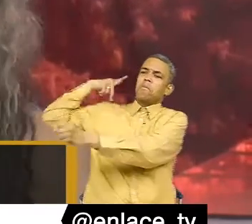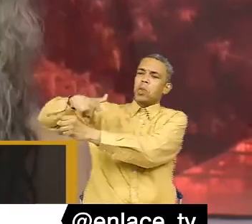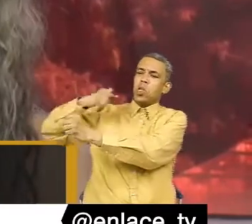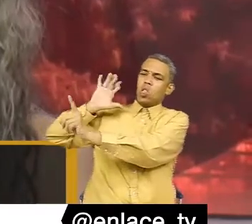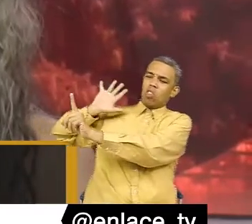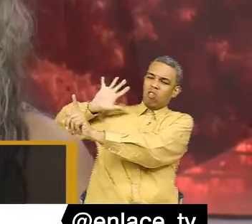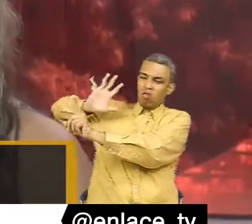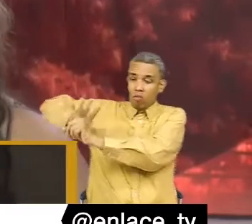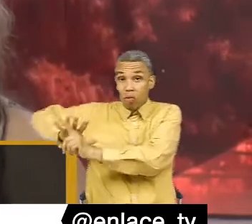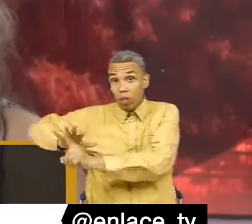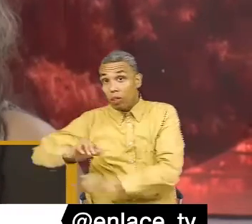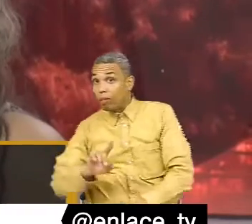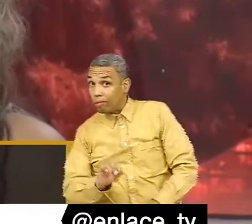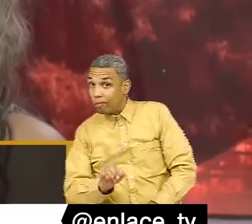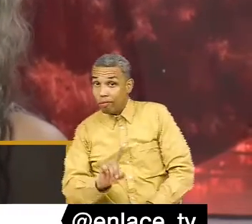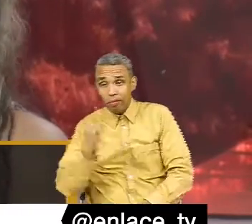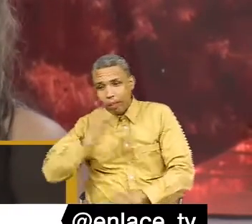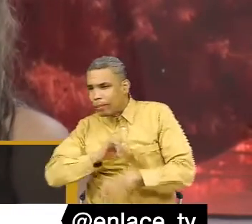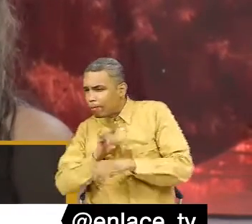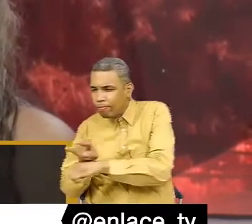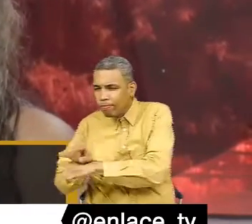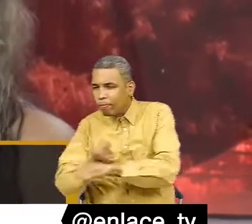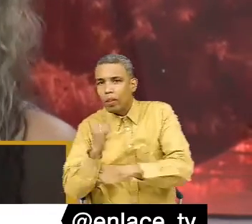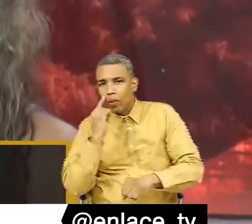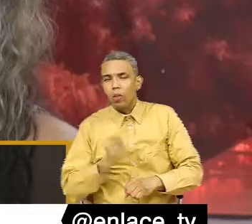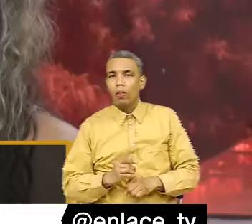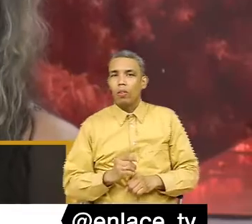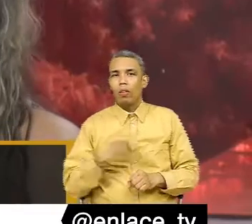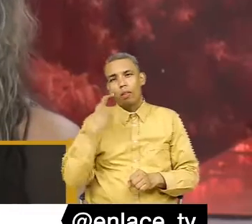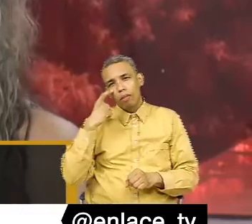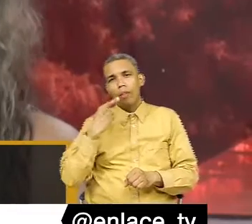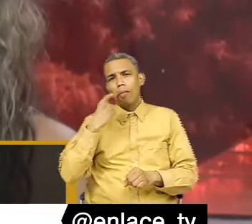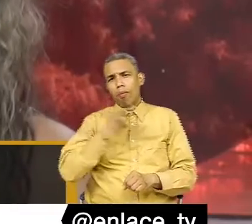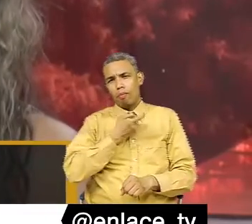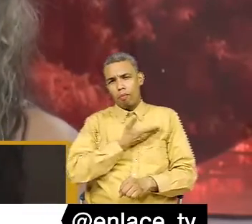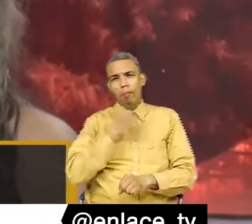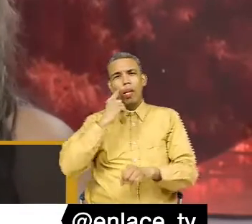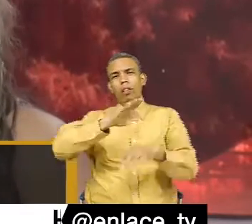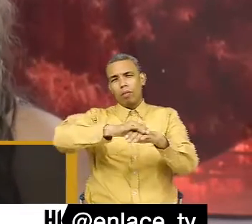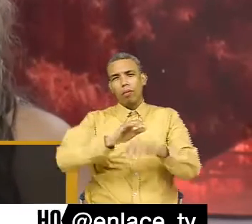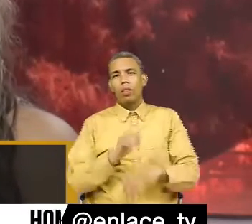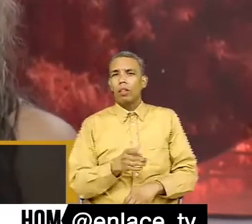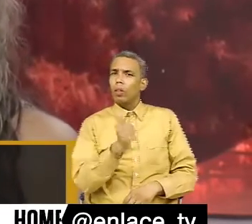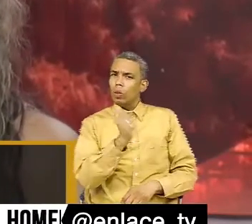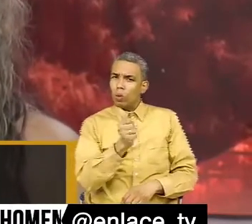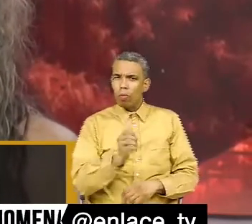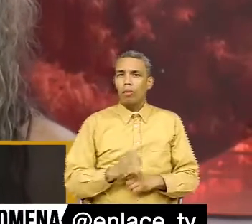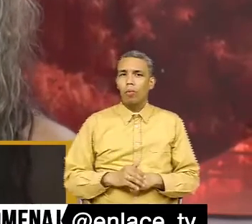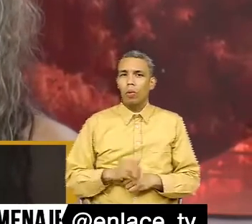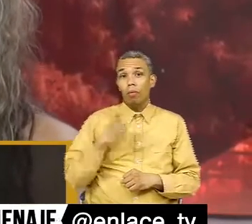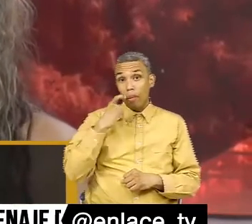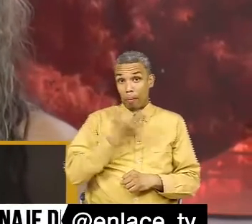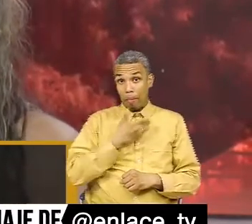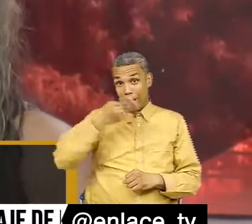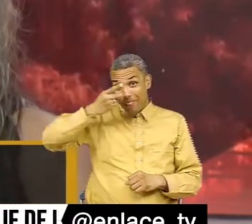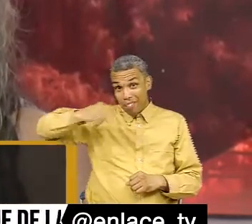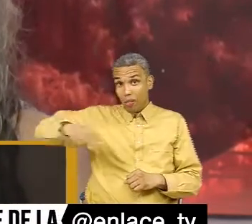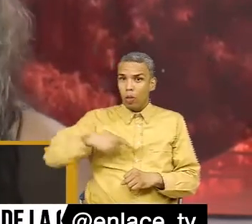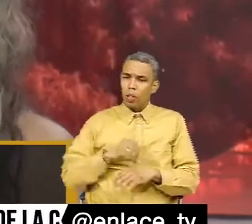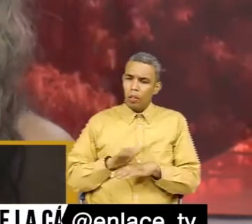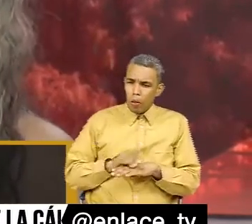que la educación de nuestros muchachos en el tema de la formación en valores y en comportamientos y o